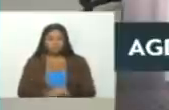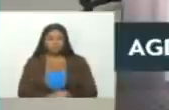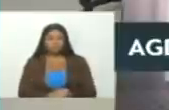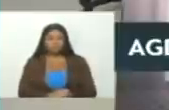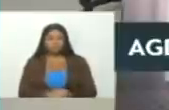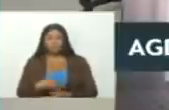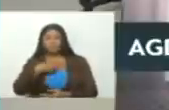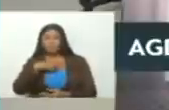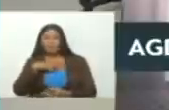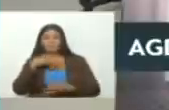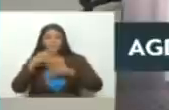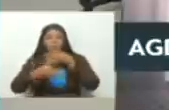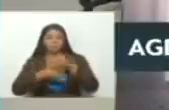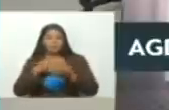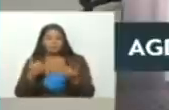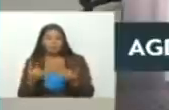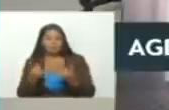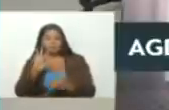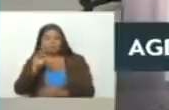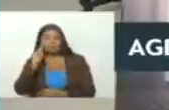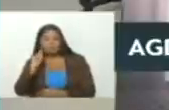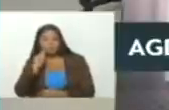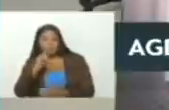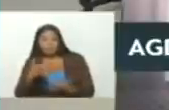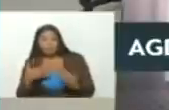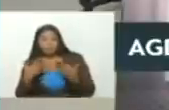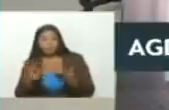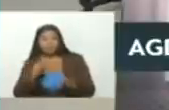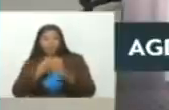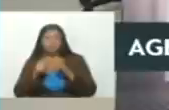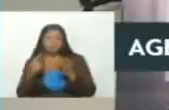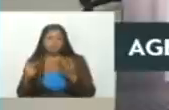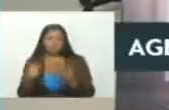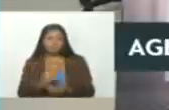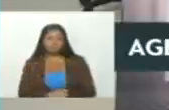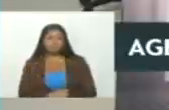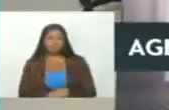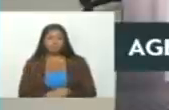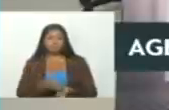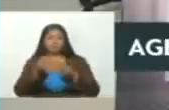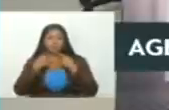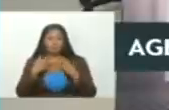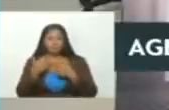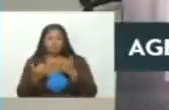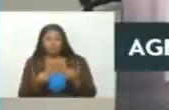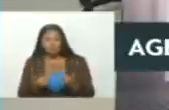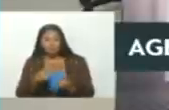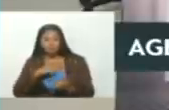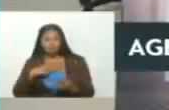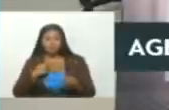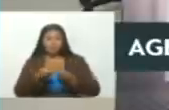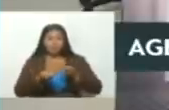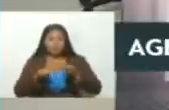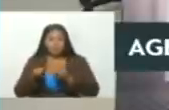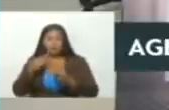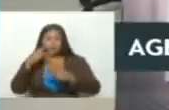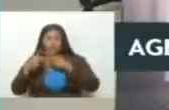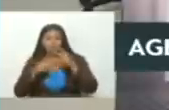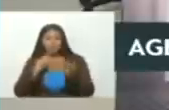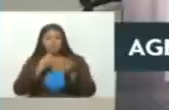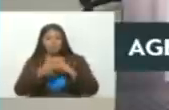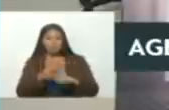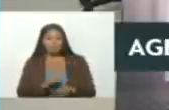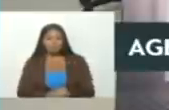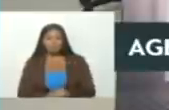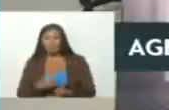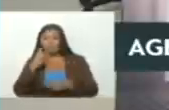no les podría explicar esto en 5 minutos, pero quizá darle algunos elementos. Tú pierdes la soberanía, no puedes manejar la política cambiaria,